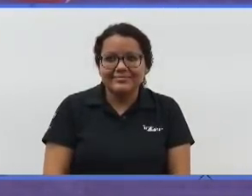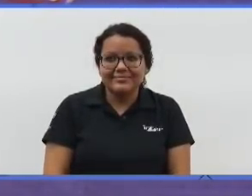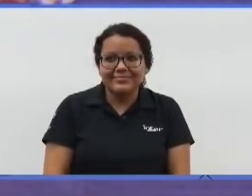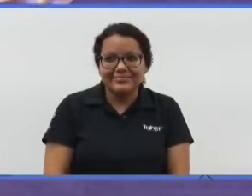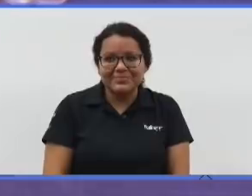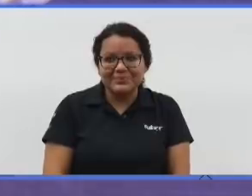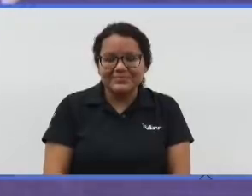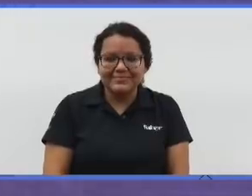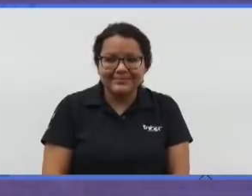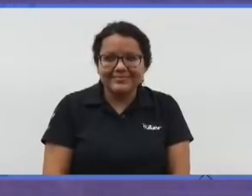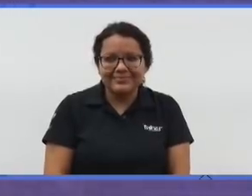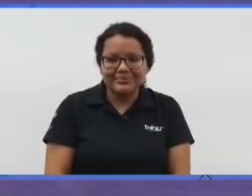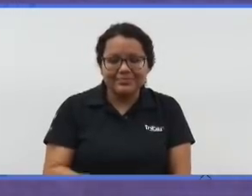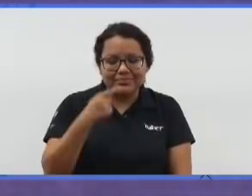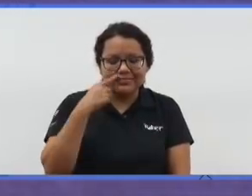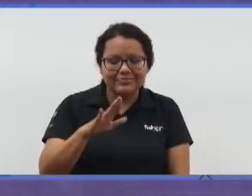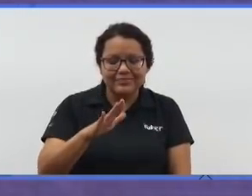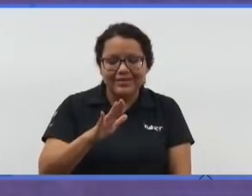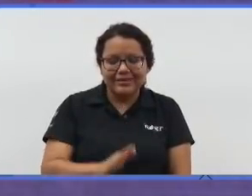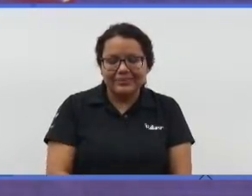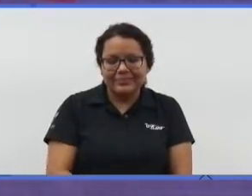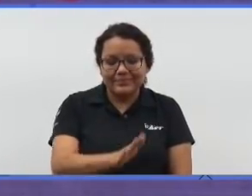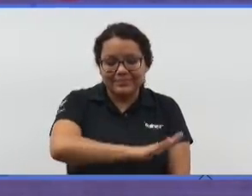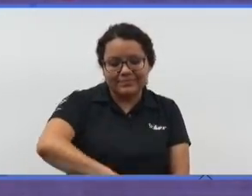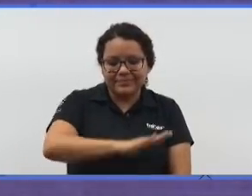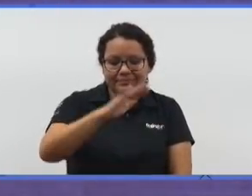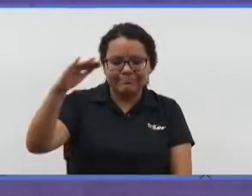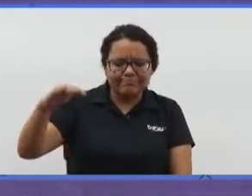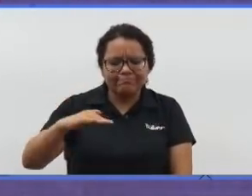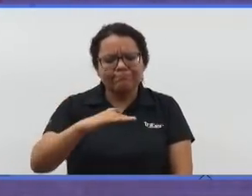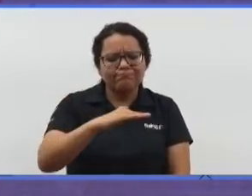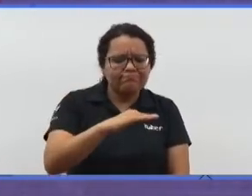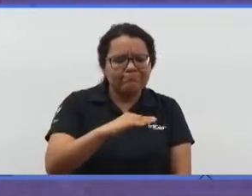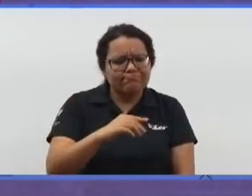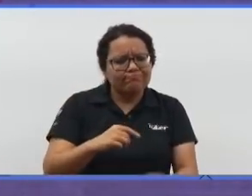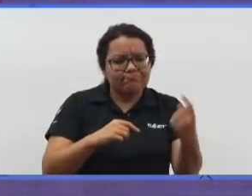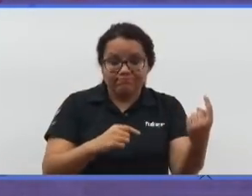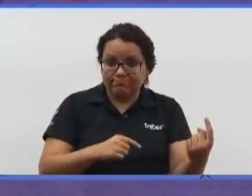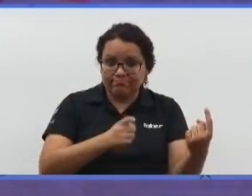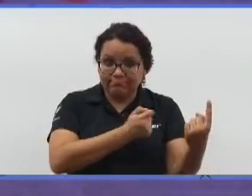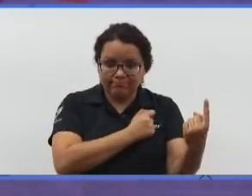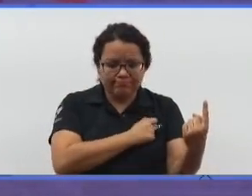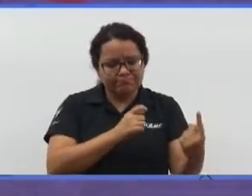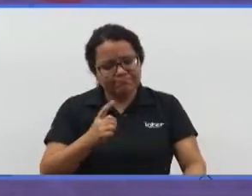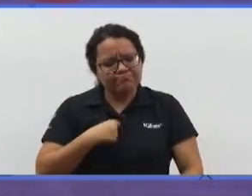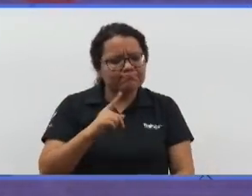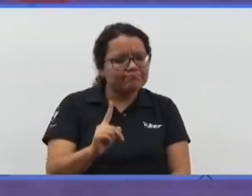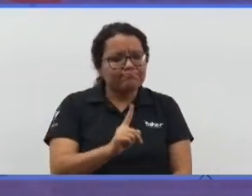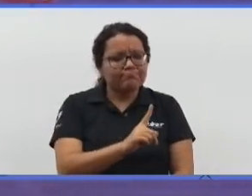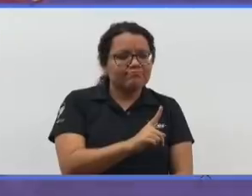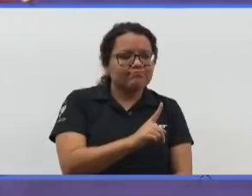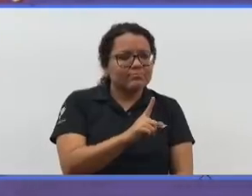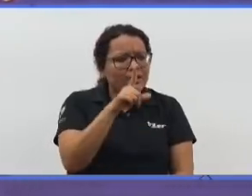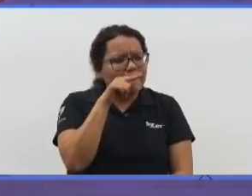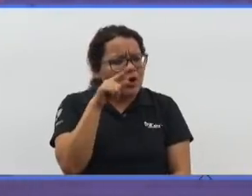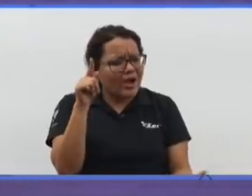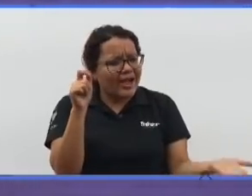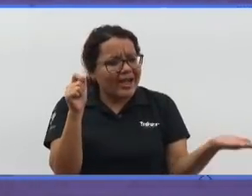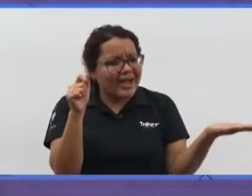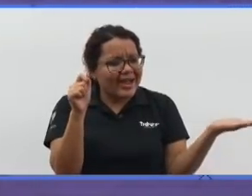llega al aeropuerto le pregunta el señor de inmigración trae hoy el camper